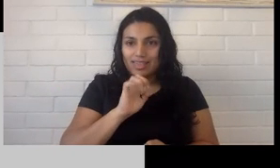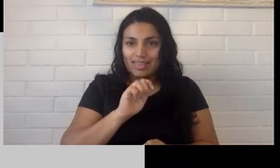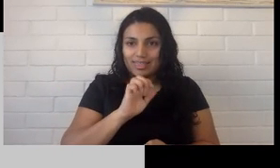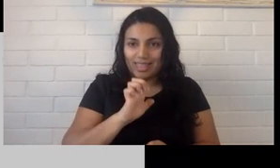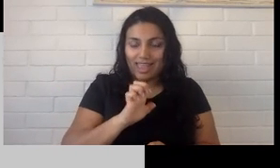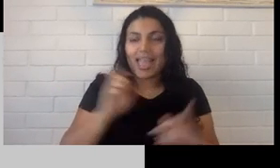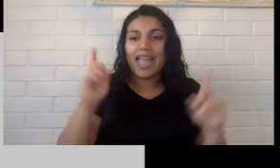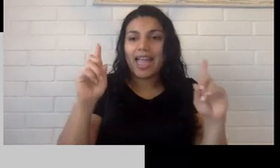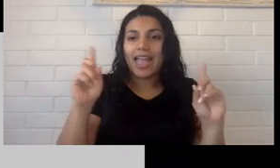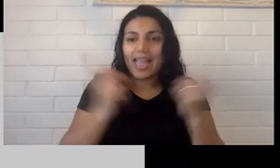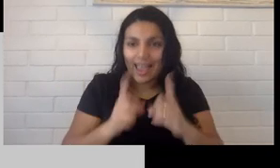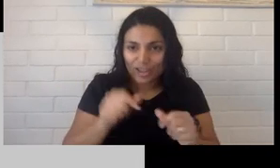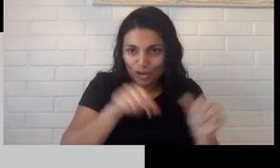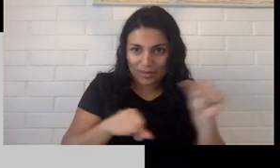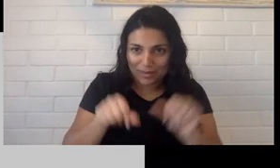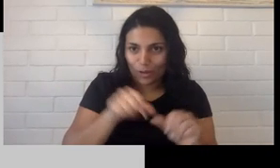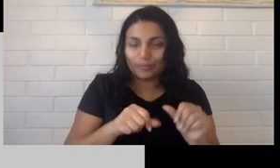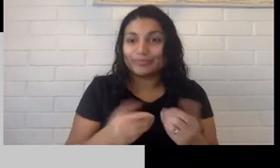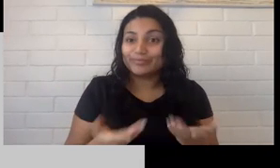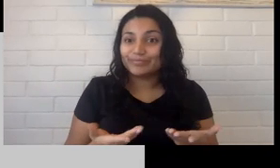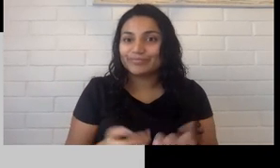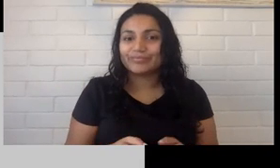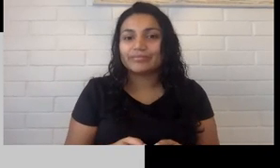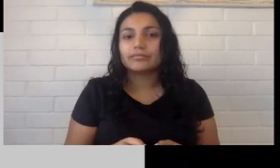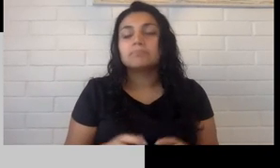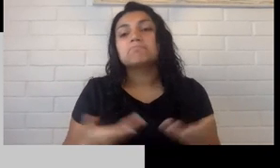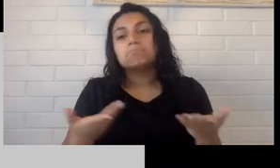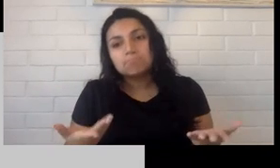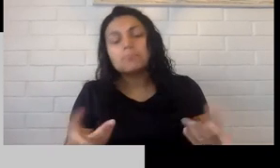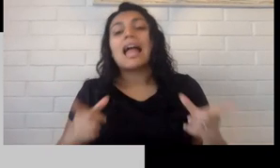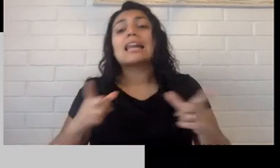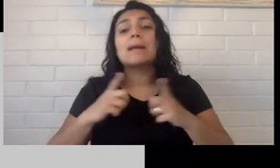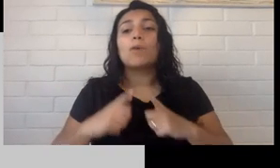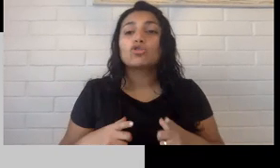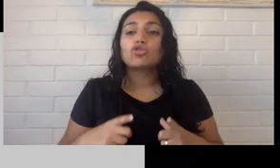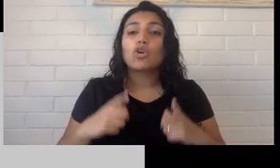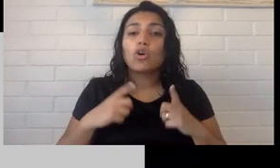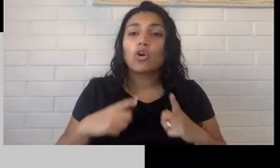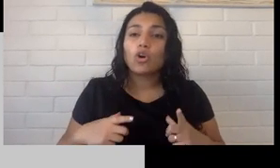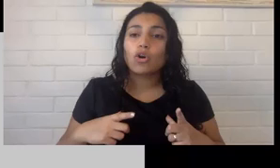traer carga positiva. Entonces, en reposo,